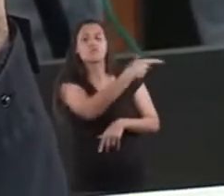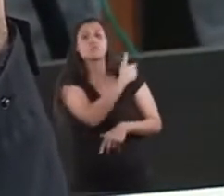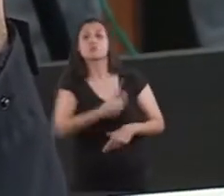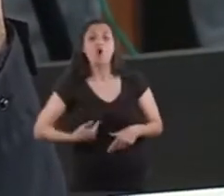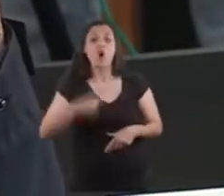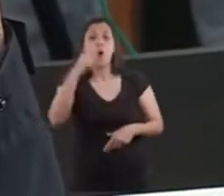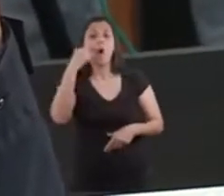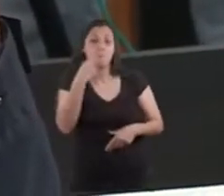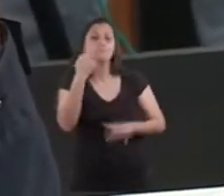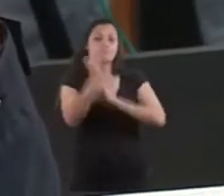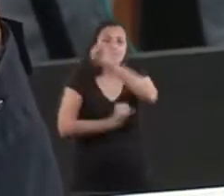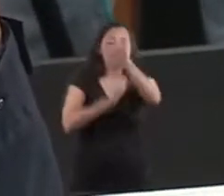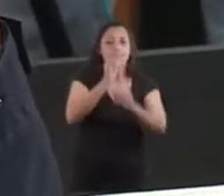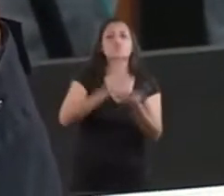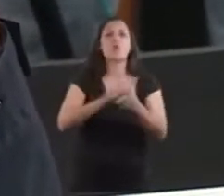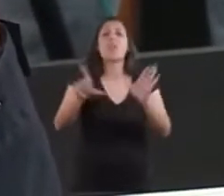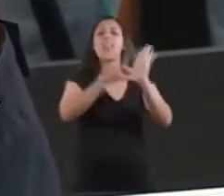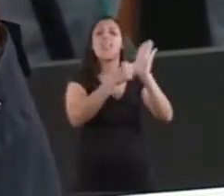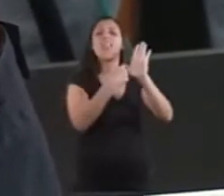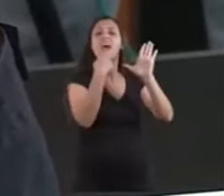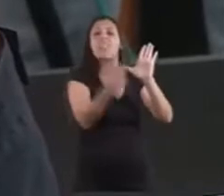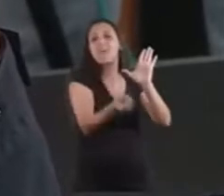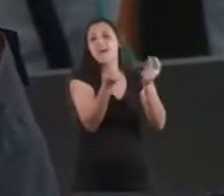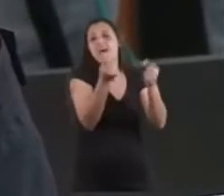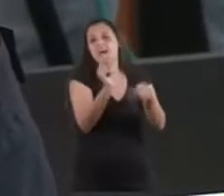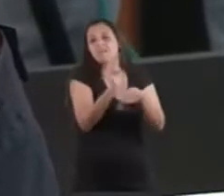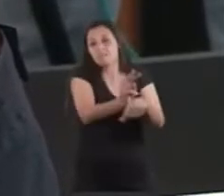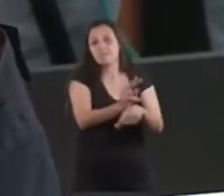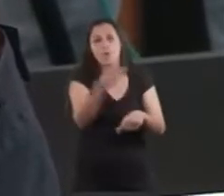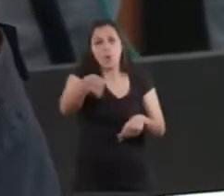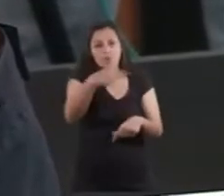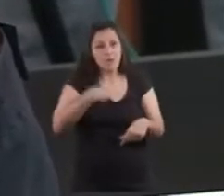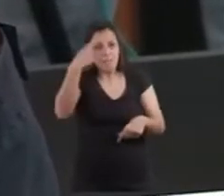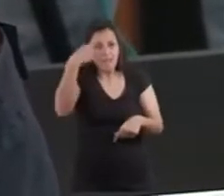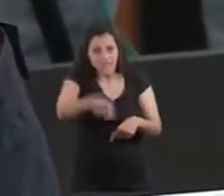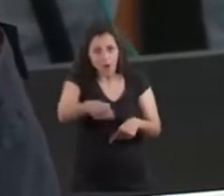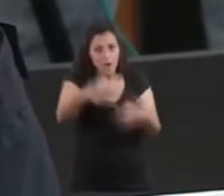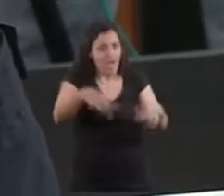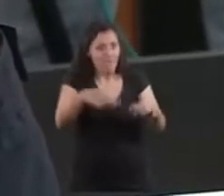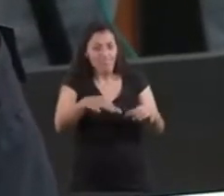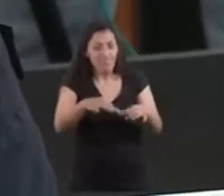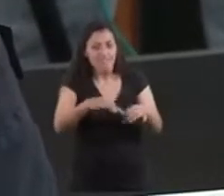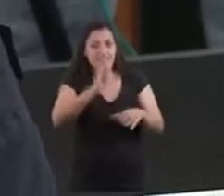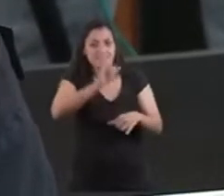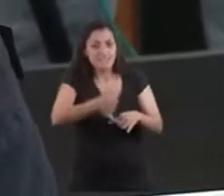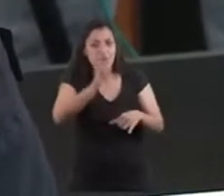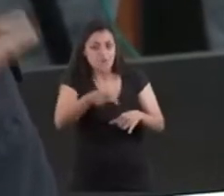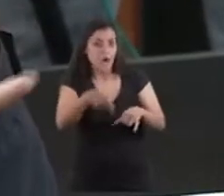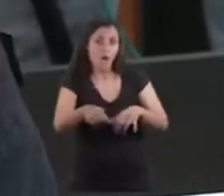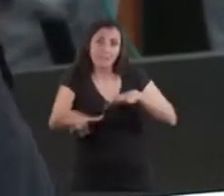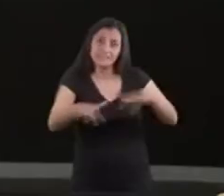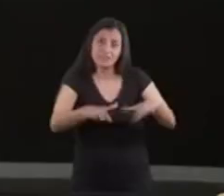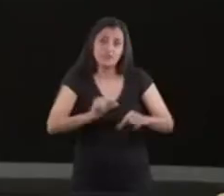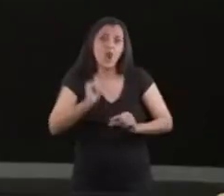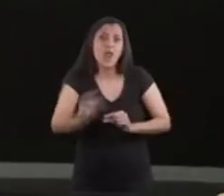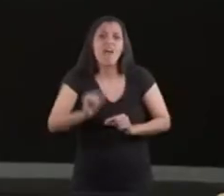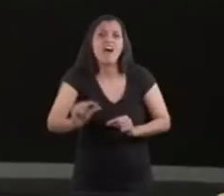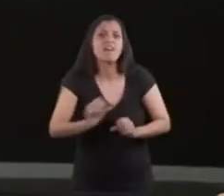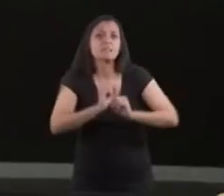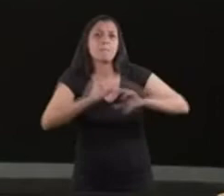ley de abastecimiento usted entiende que es necesario aplicarla en esta situación que se puede ir agravando o se está agravando